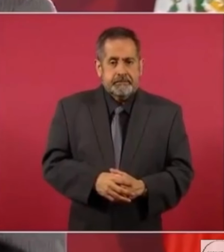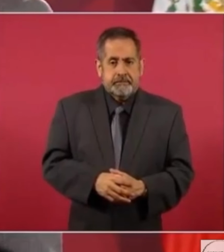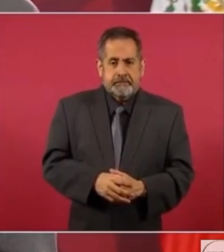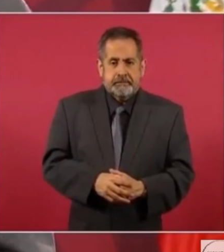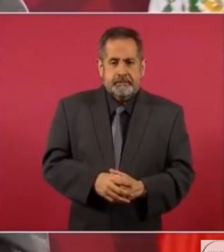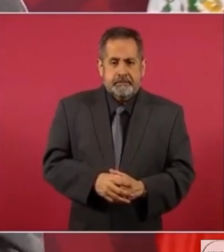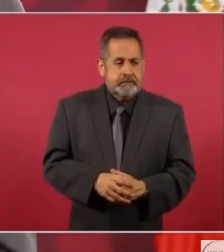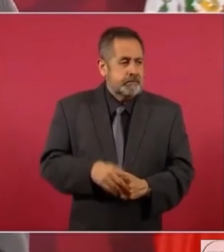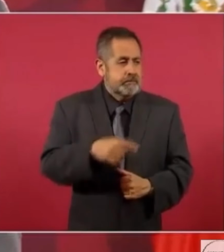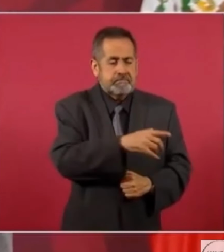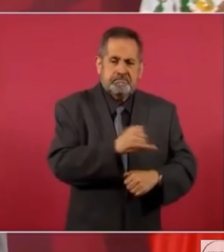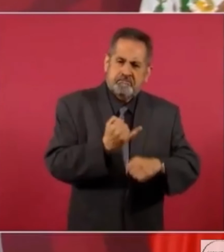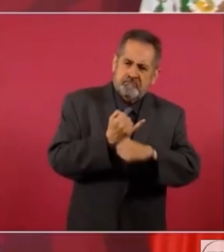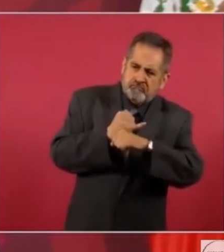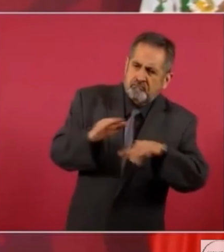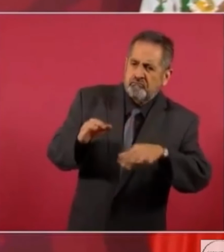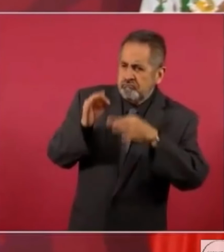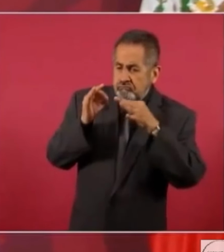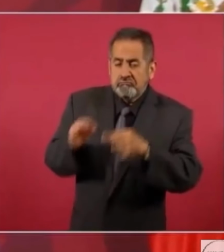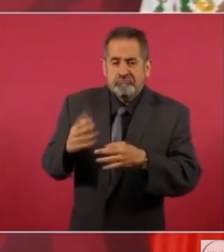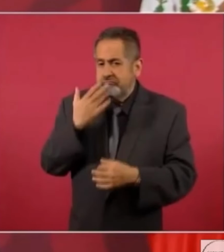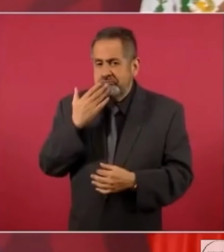falta de información